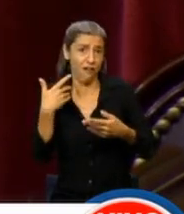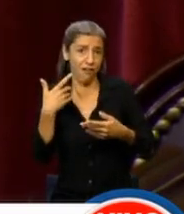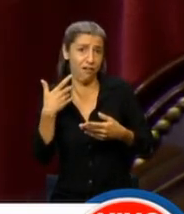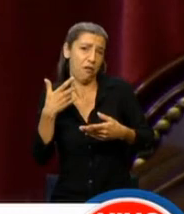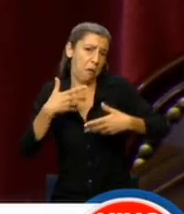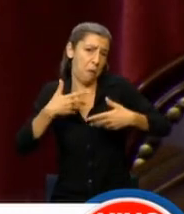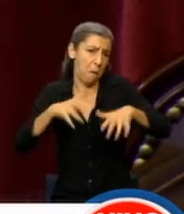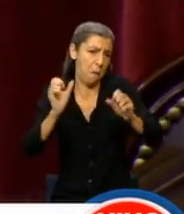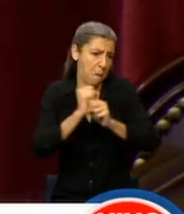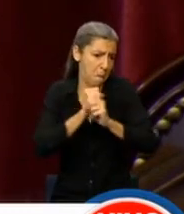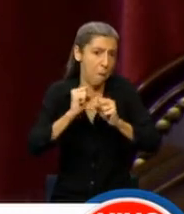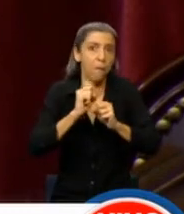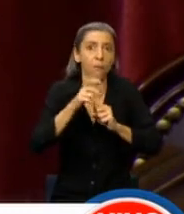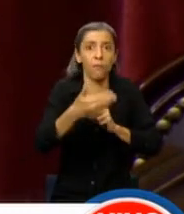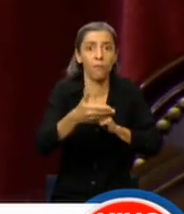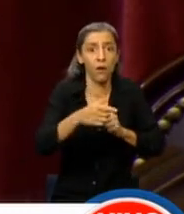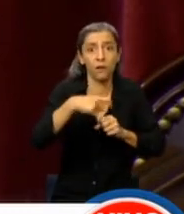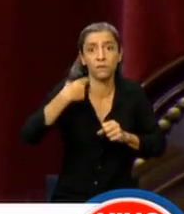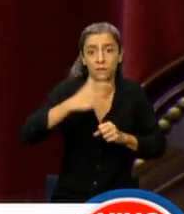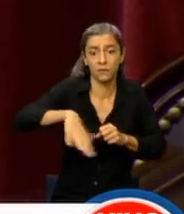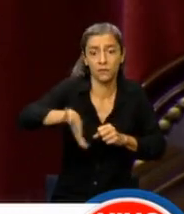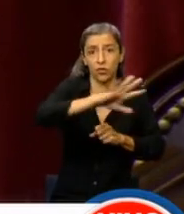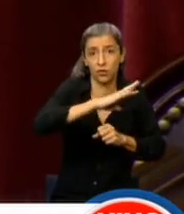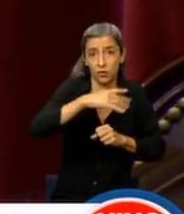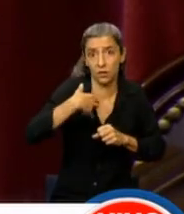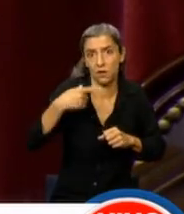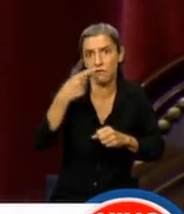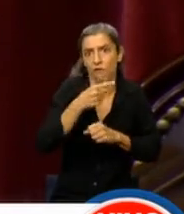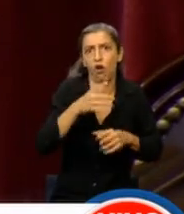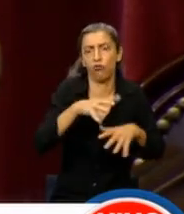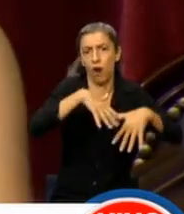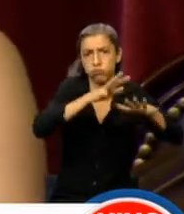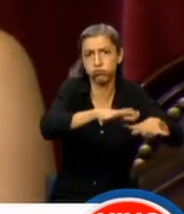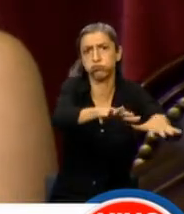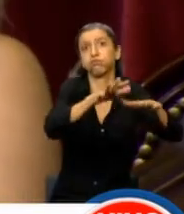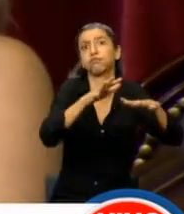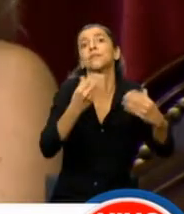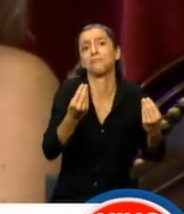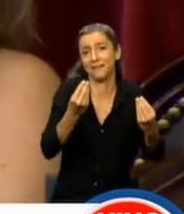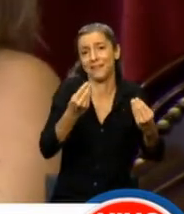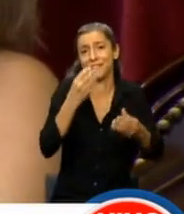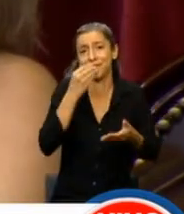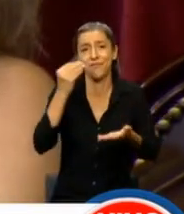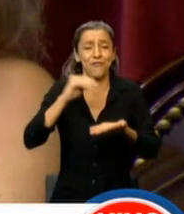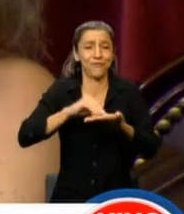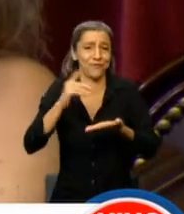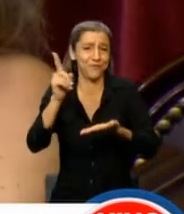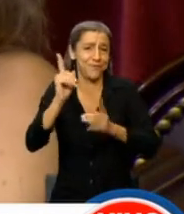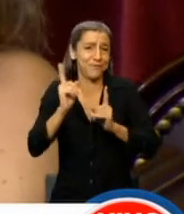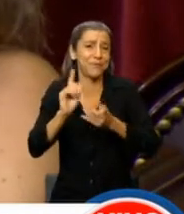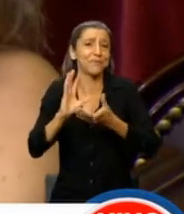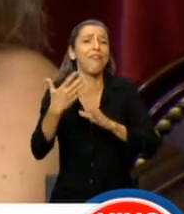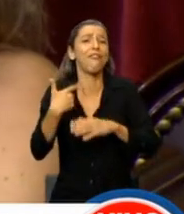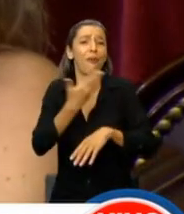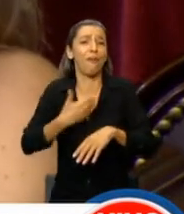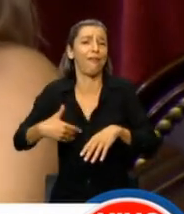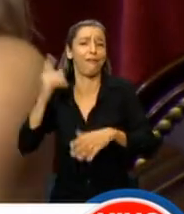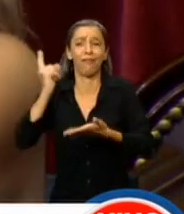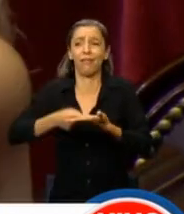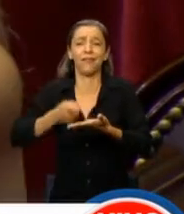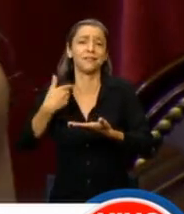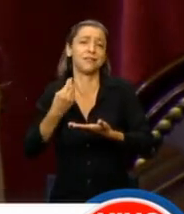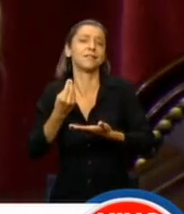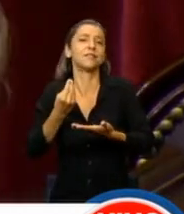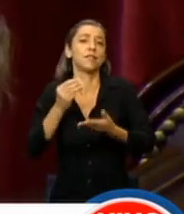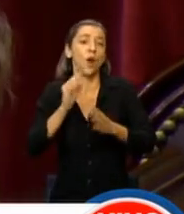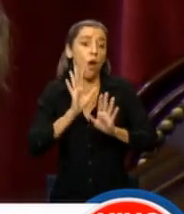masivas en contra, porque quieren juntar los dólares para el Fondo Monetario Internacional. Así que de un lado y del